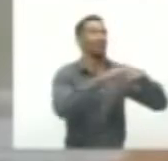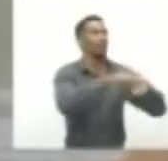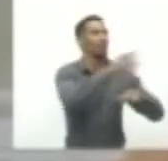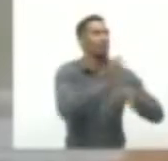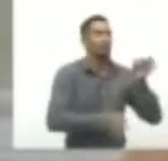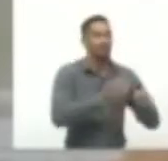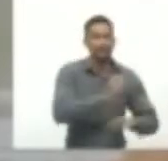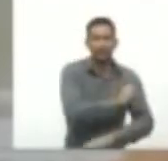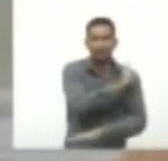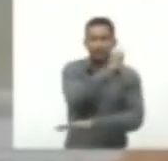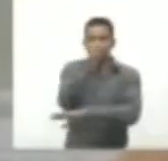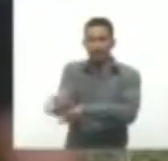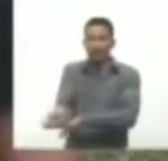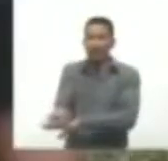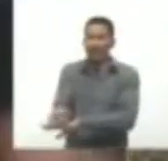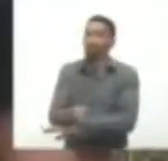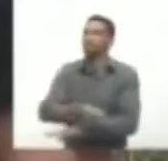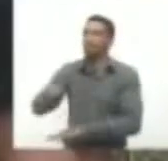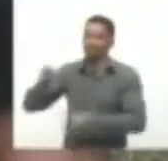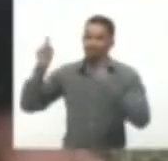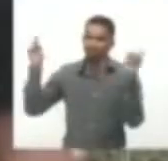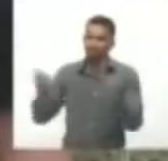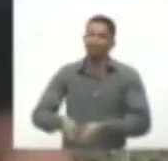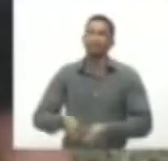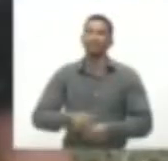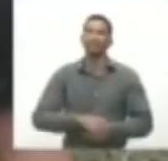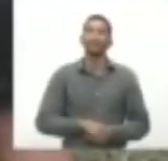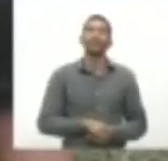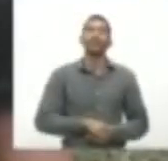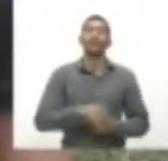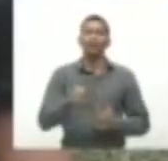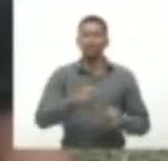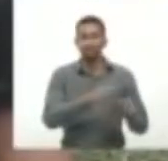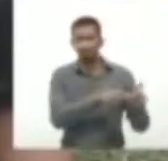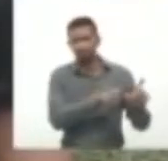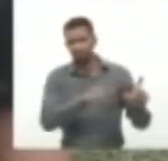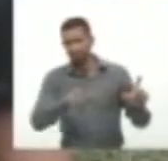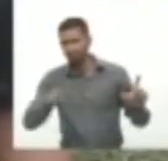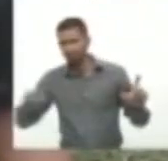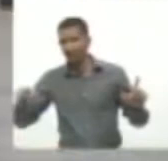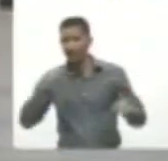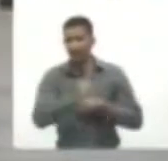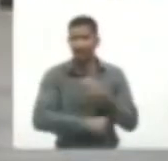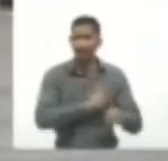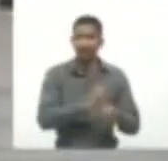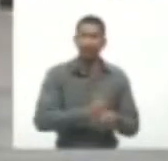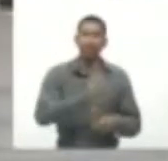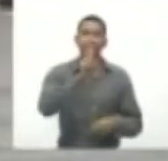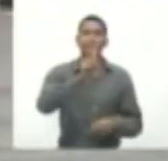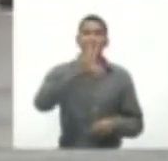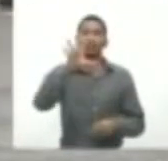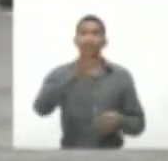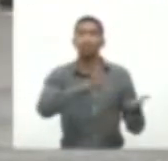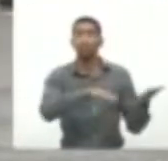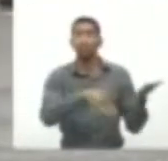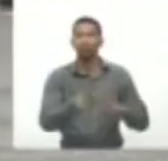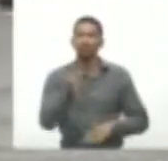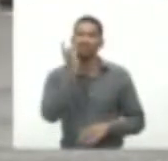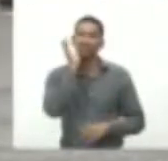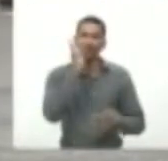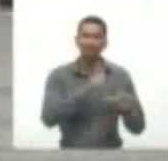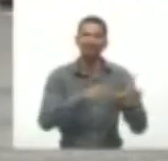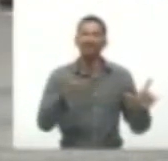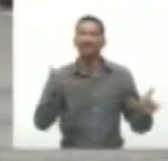garantías la orden de captura. En lo que va corrido del año se registran ya 25 muertes violentas, la mayoría en la modalidad de